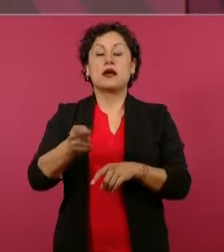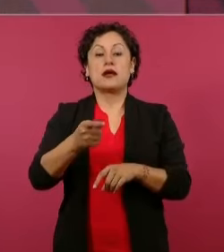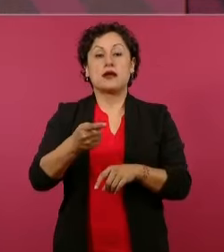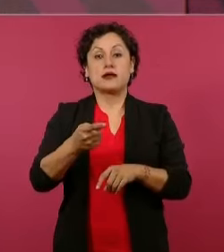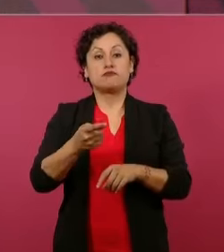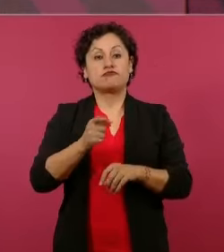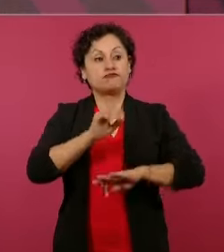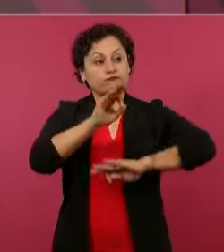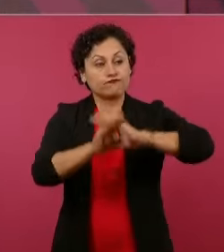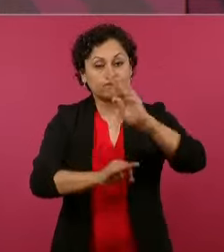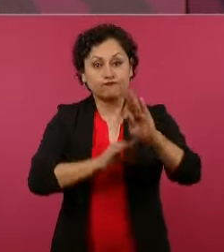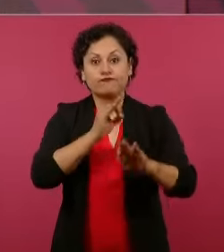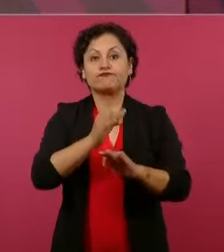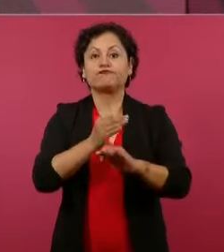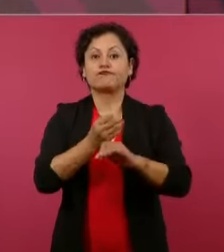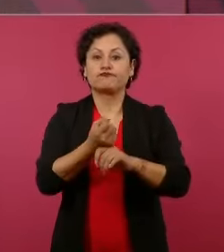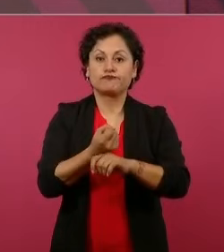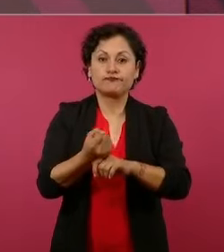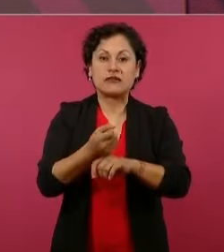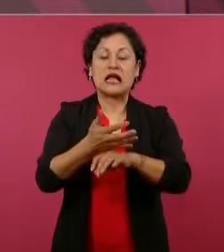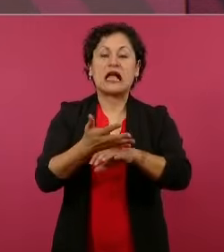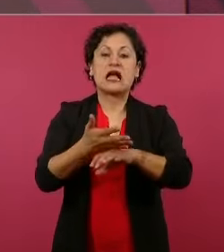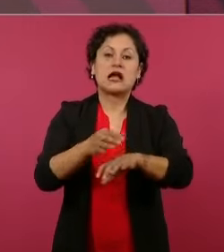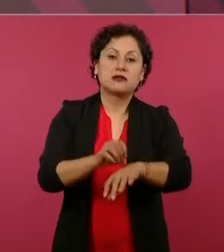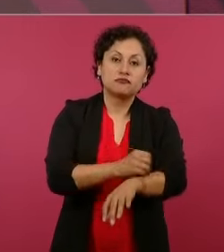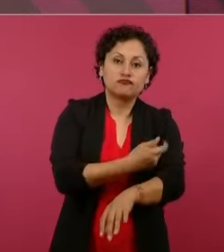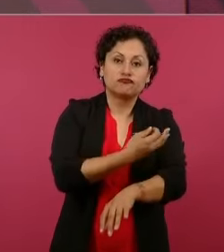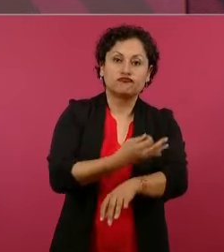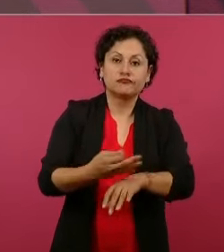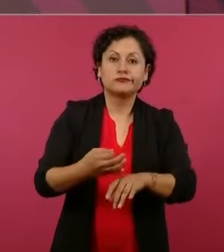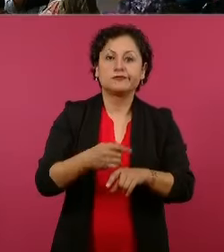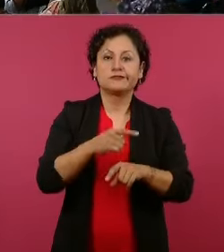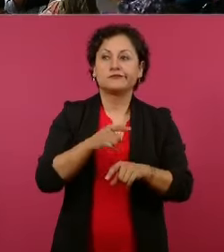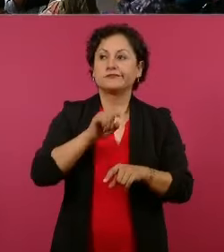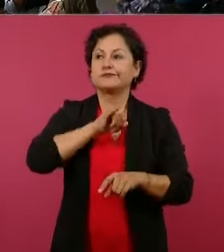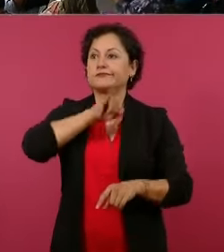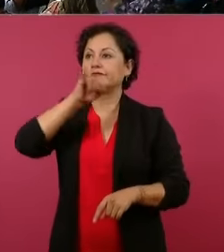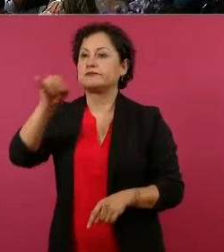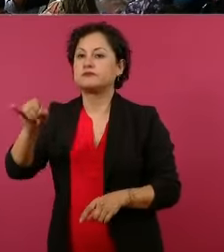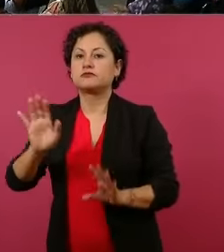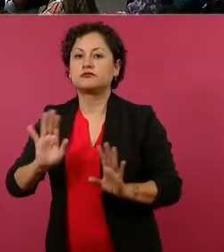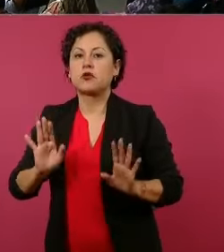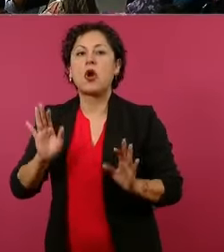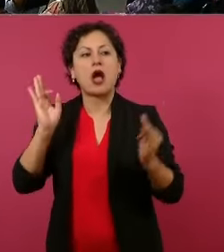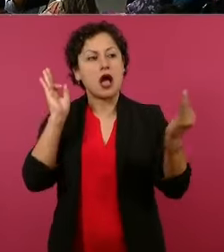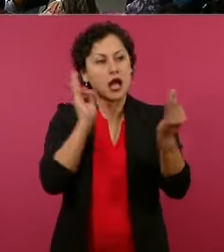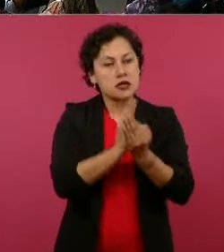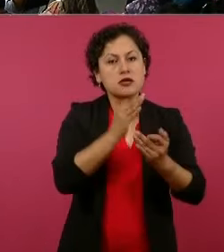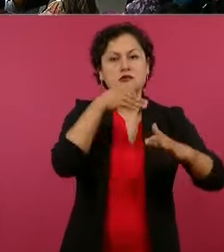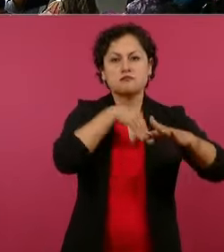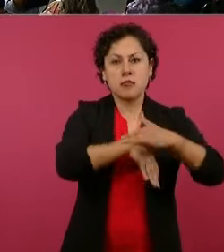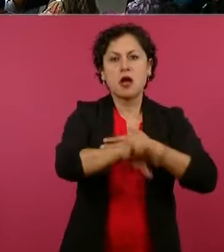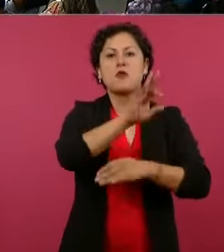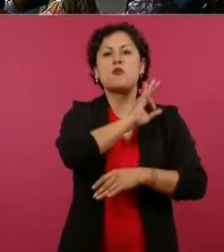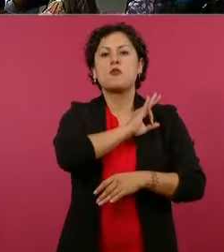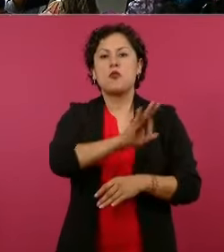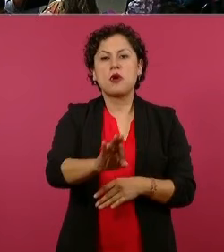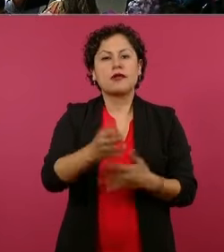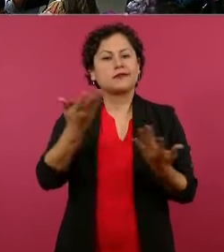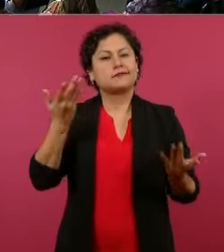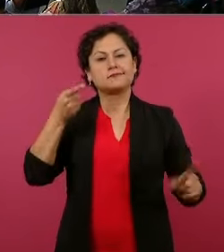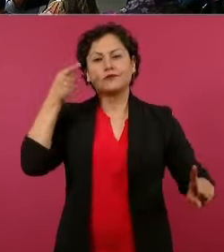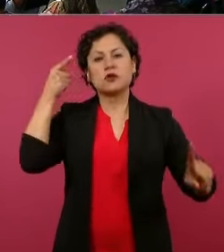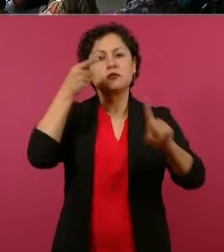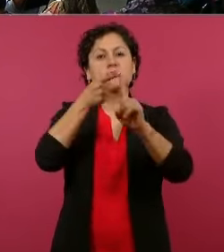eh puedan asistir a esa clínica todo esto buscando hacia